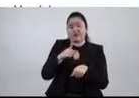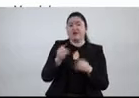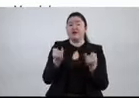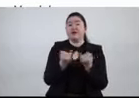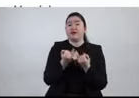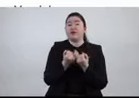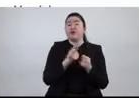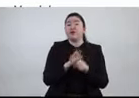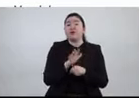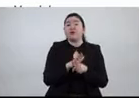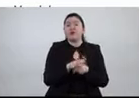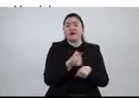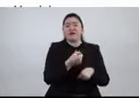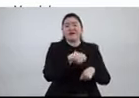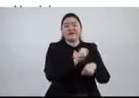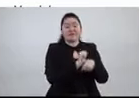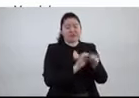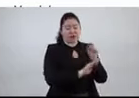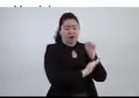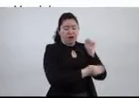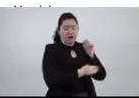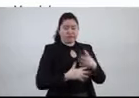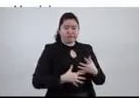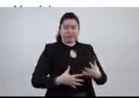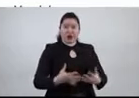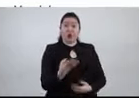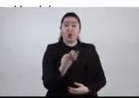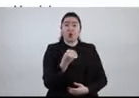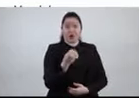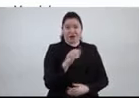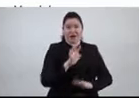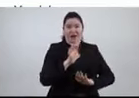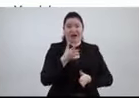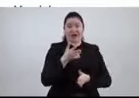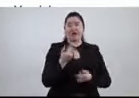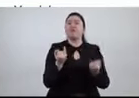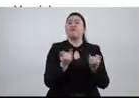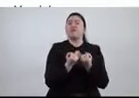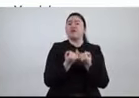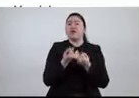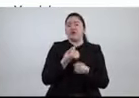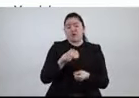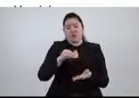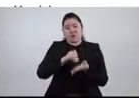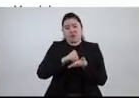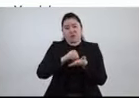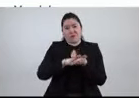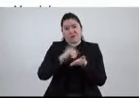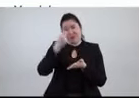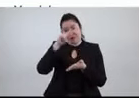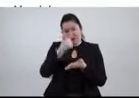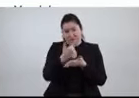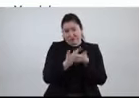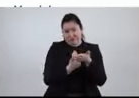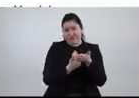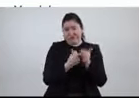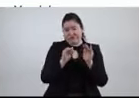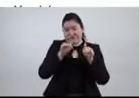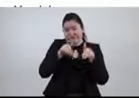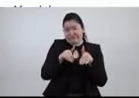de la semana número 9 de embarazo, pueden también registrarse para recibir la vacuna. Hay